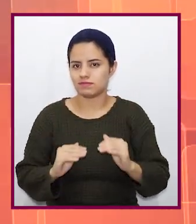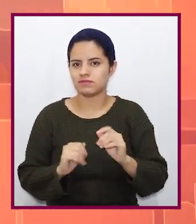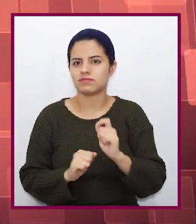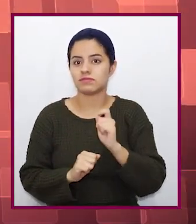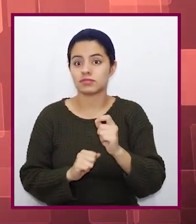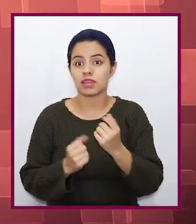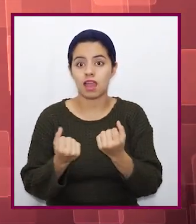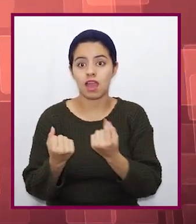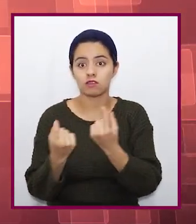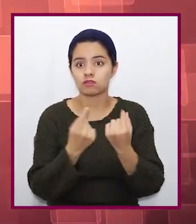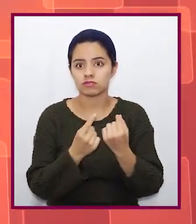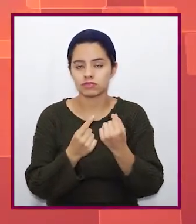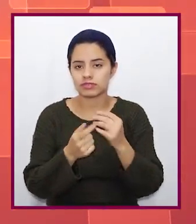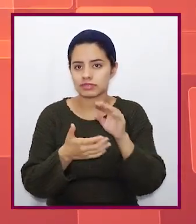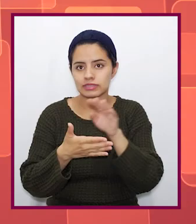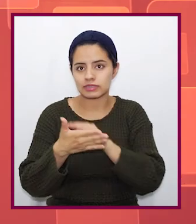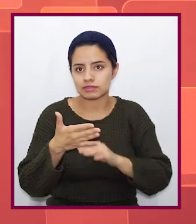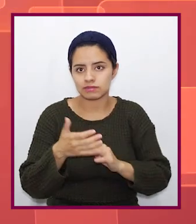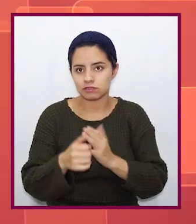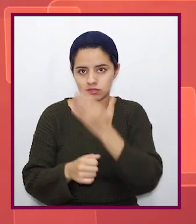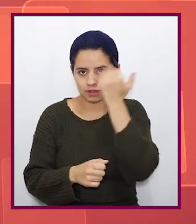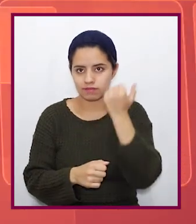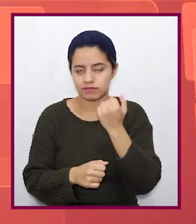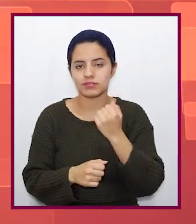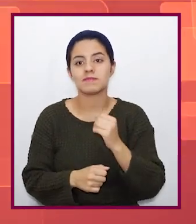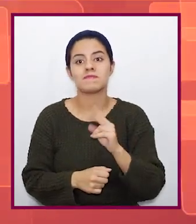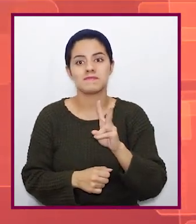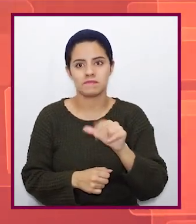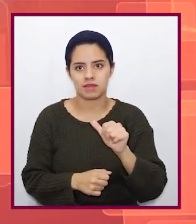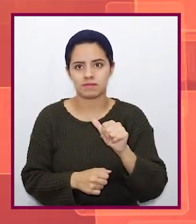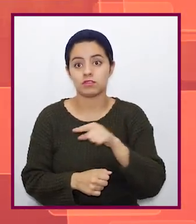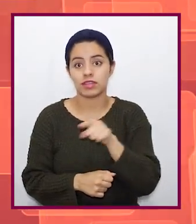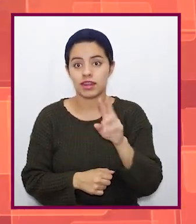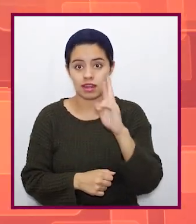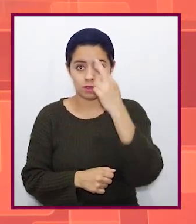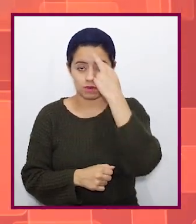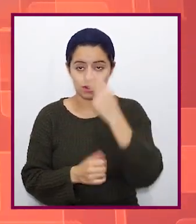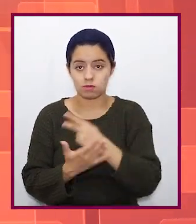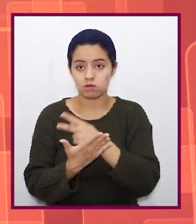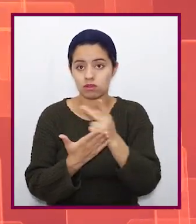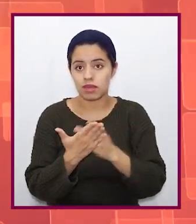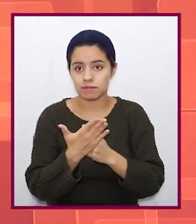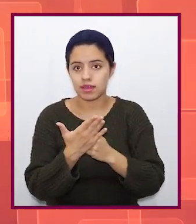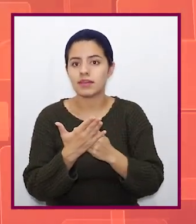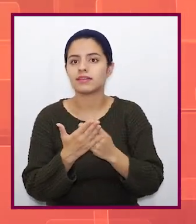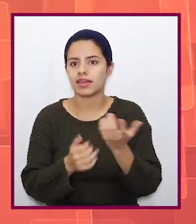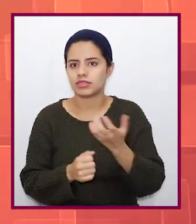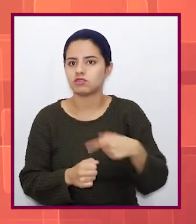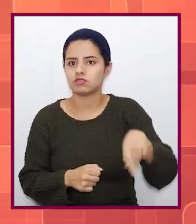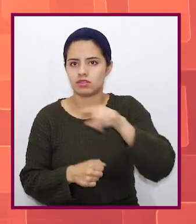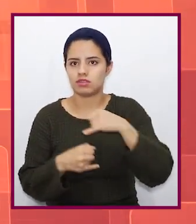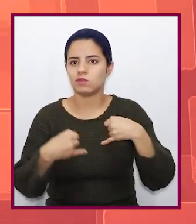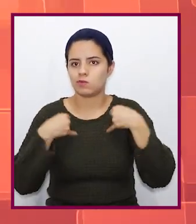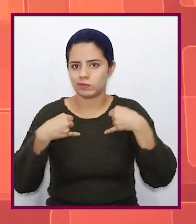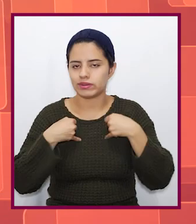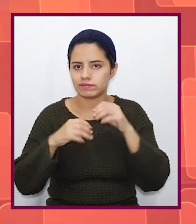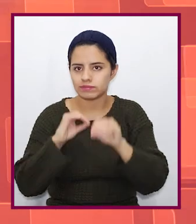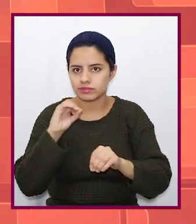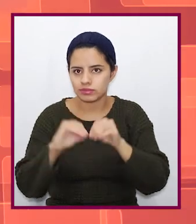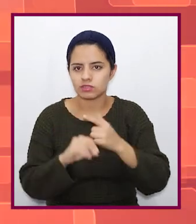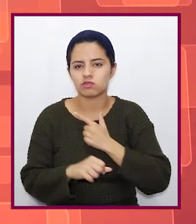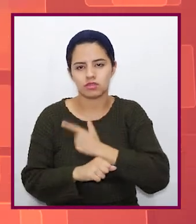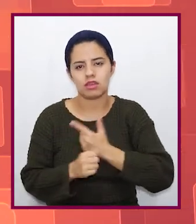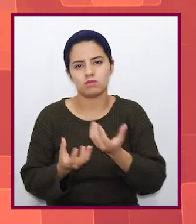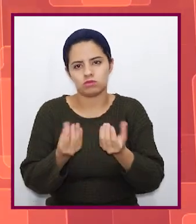digital. ¡Genial! Beatboxers, recuerden que este programa lo hacemos Jóvenes en TV y nos gustaría mucho que nos